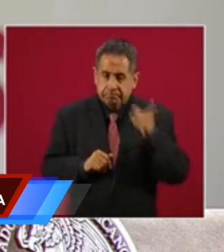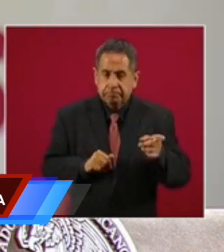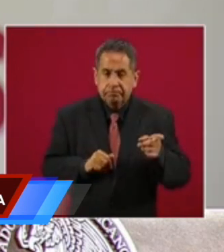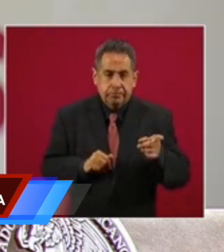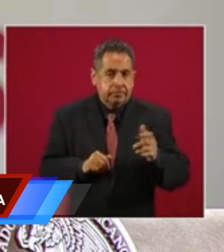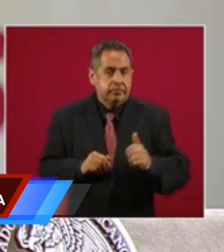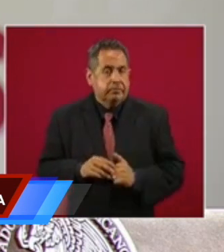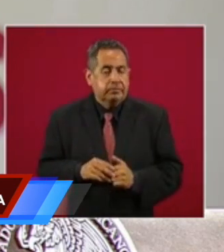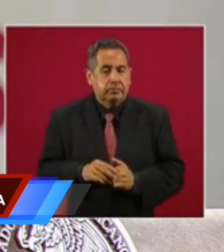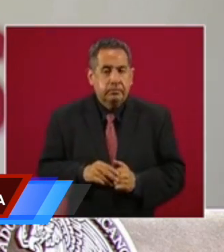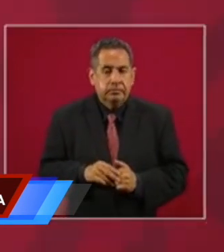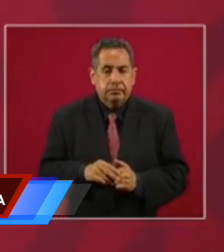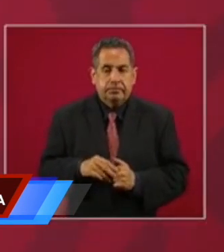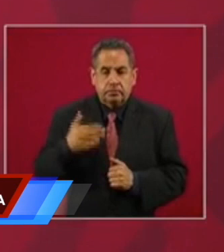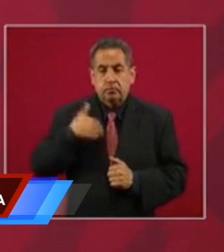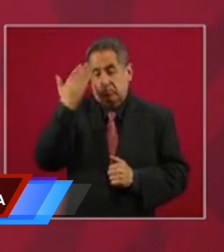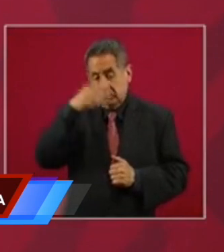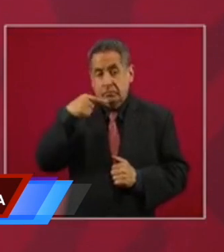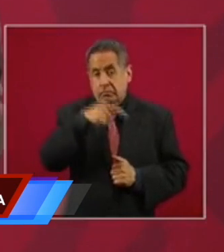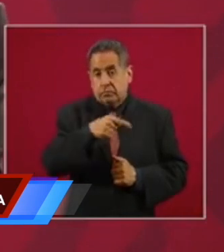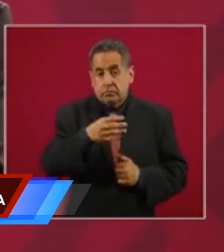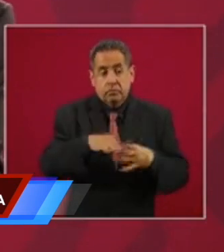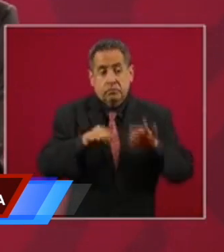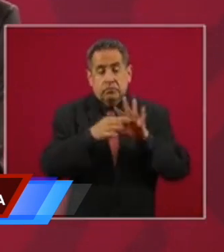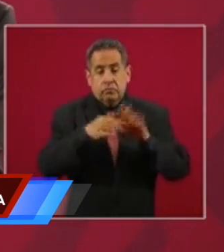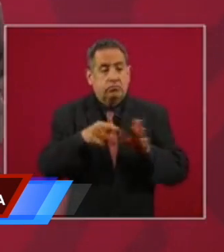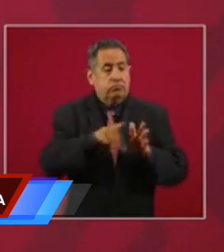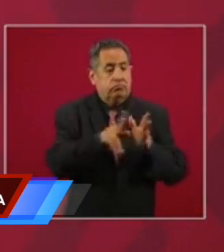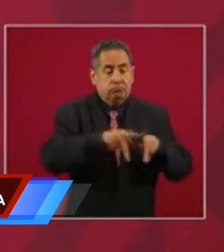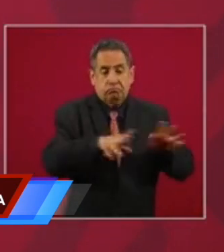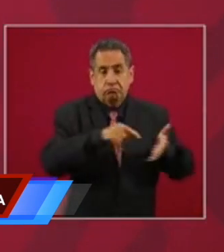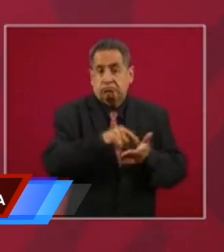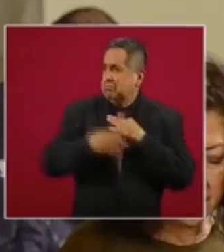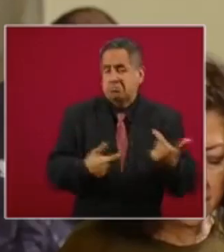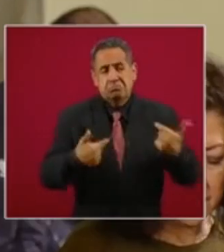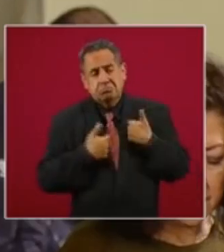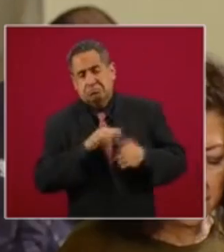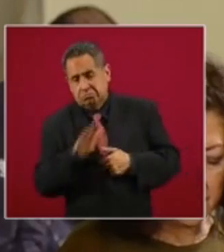dijo, para su administración es un deber dar con los responsables de este crimen.